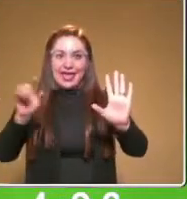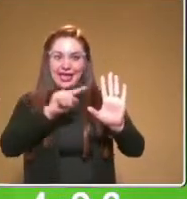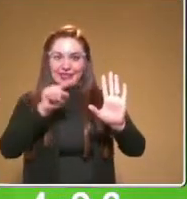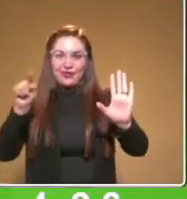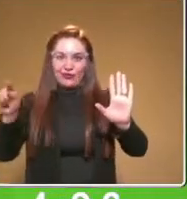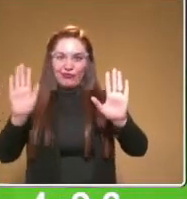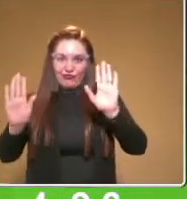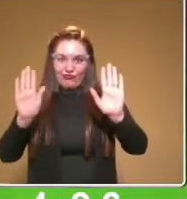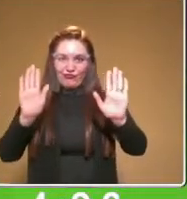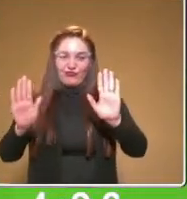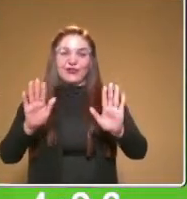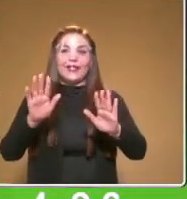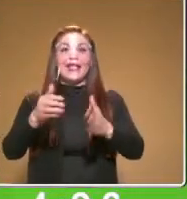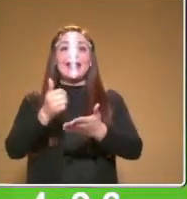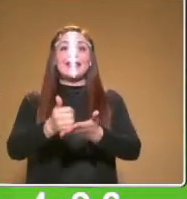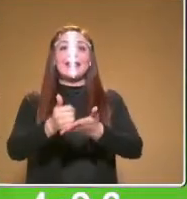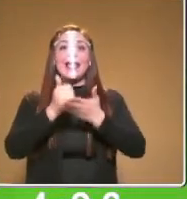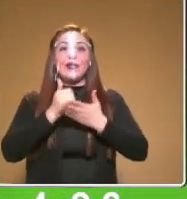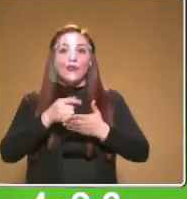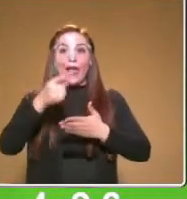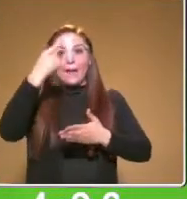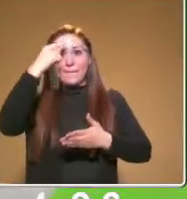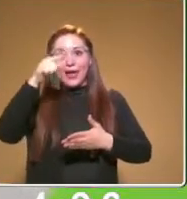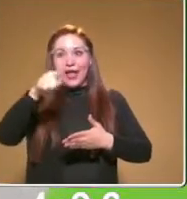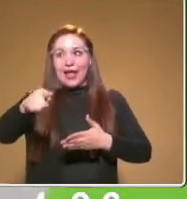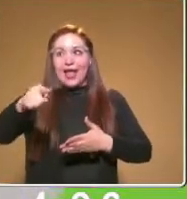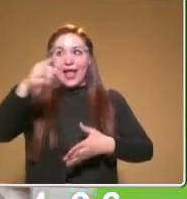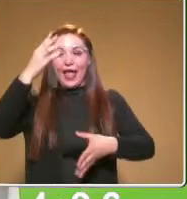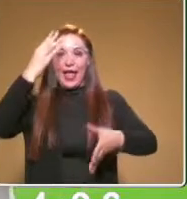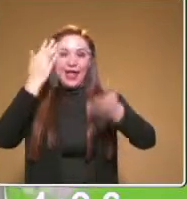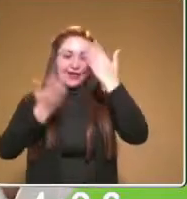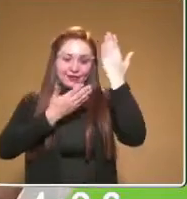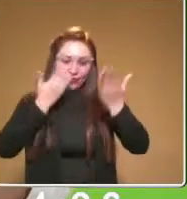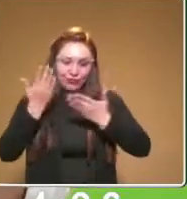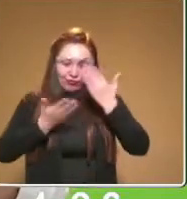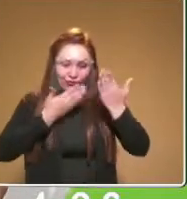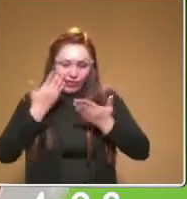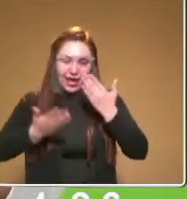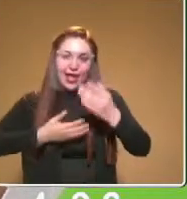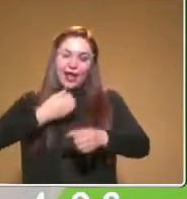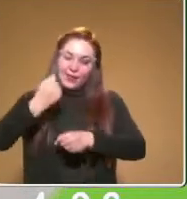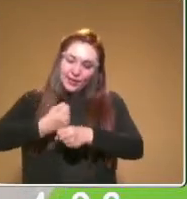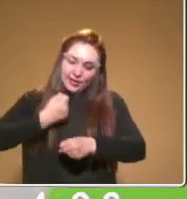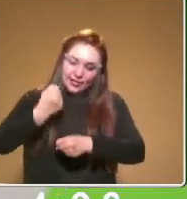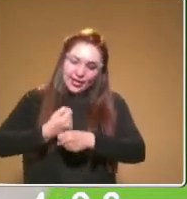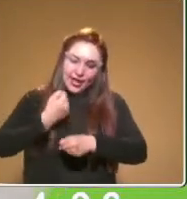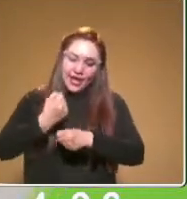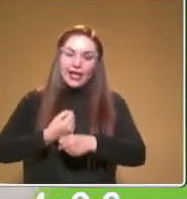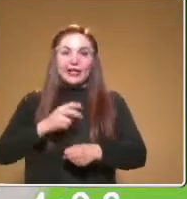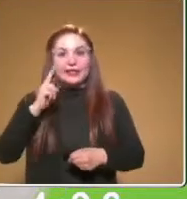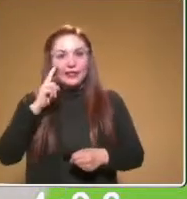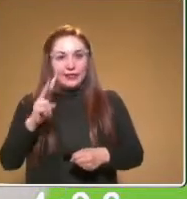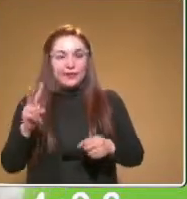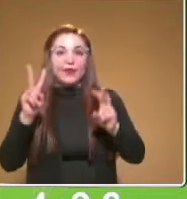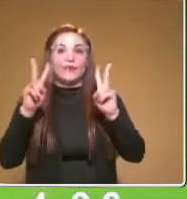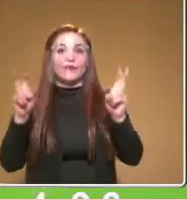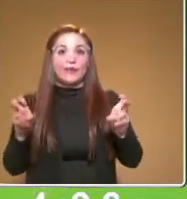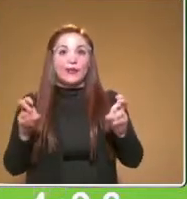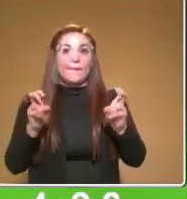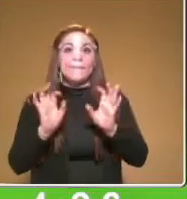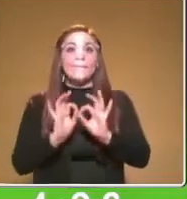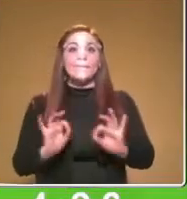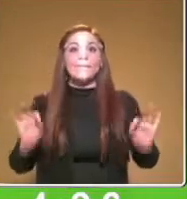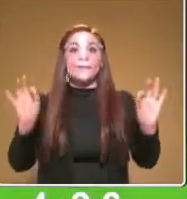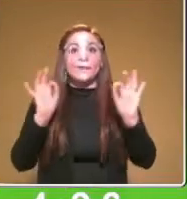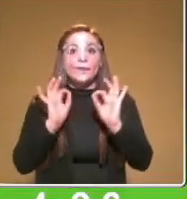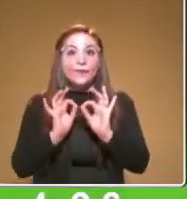estrategias que tú realizas es para el momento de estudiar, de repasar o estar viendo un tema. Y algo muy importante que menciona